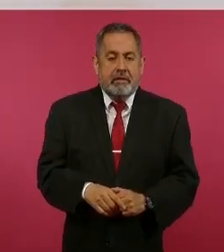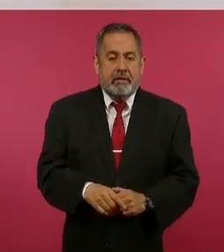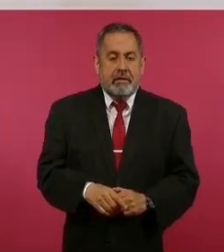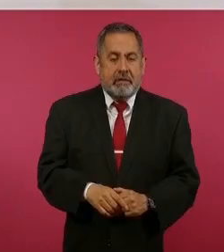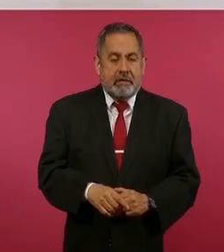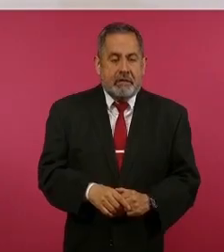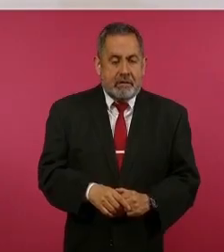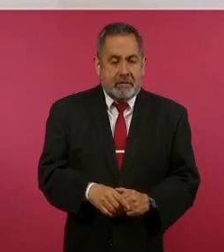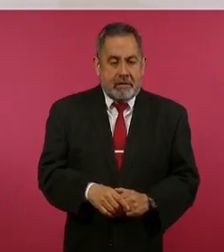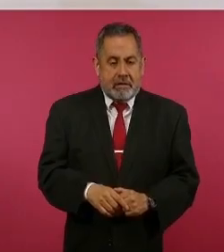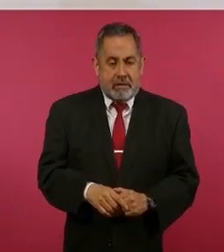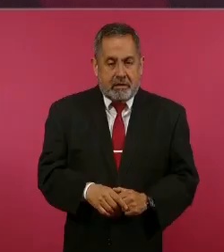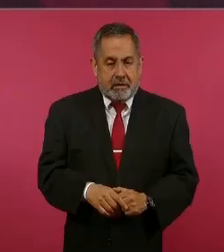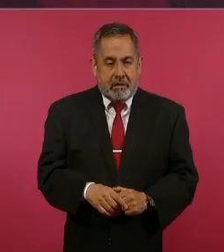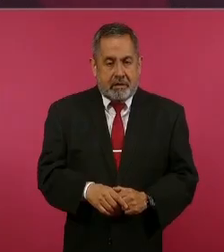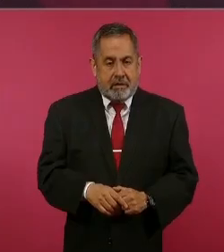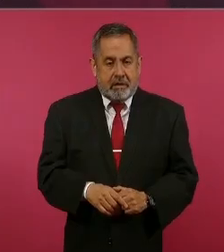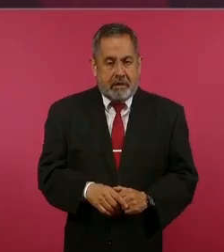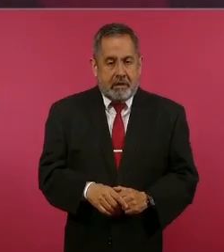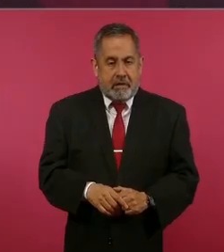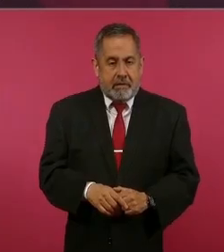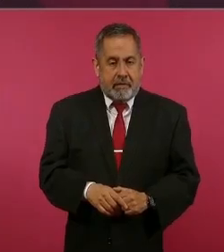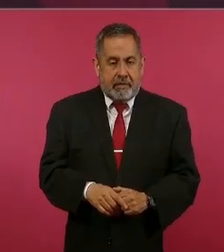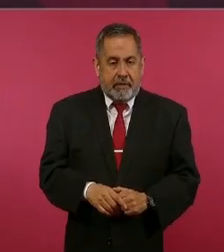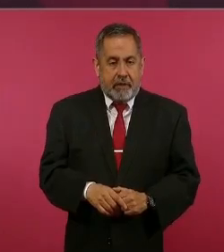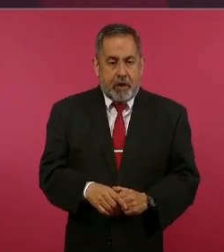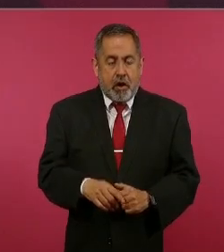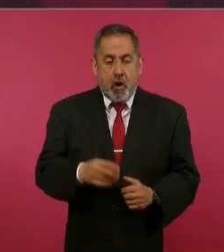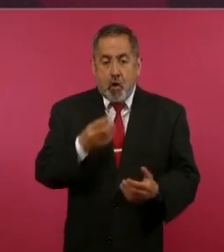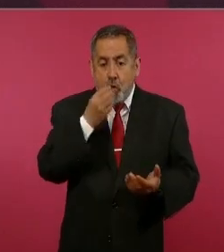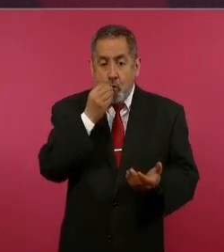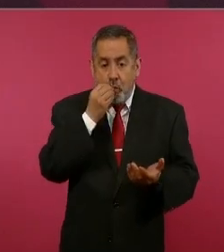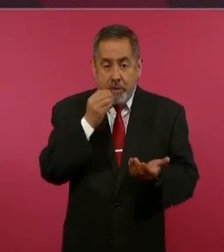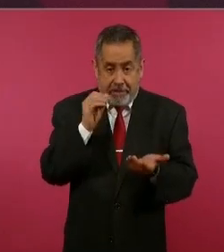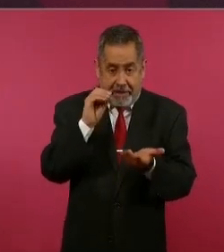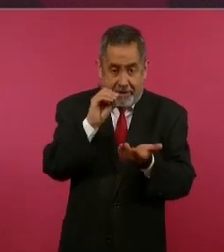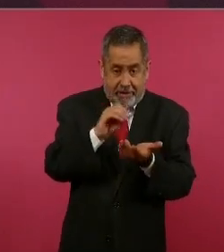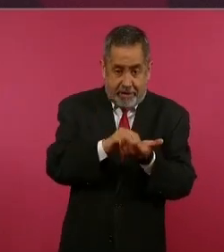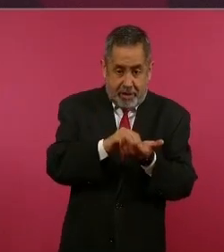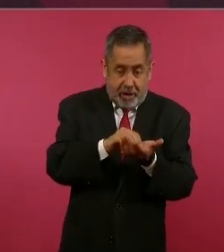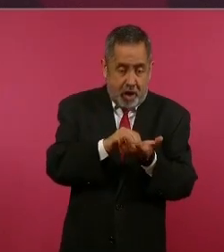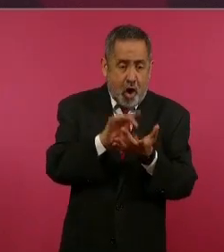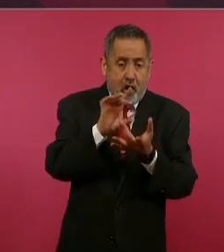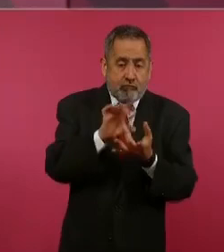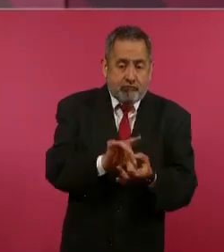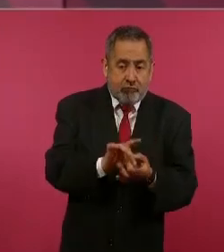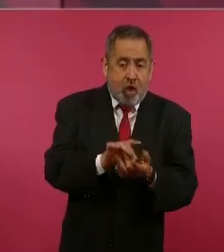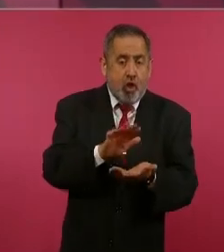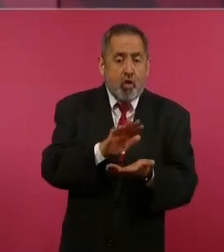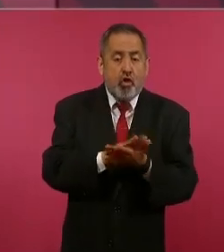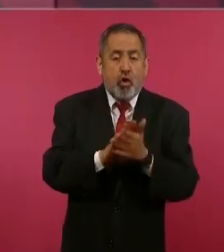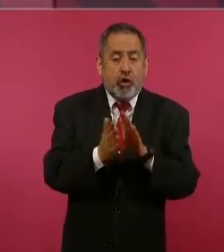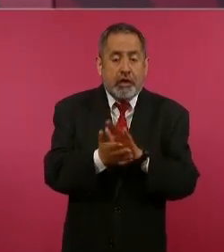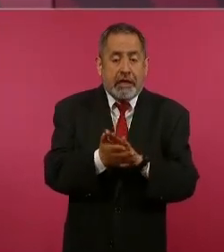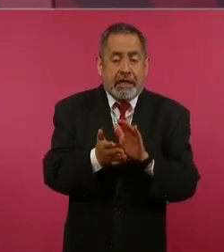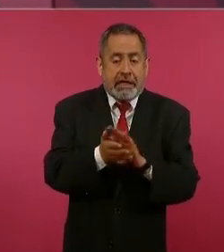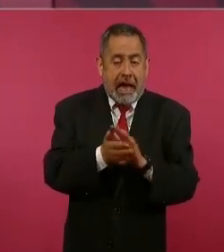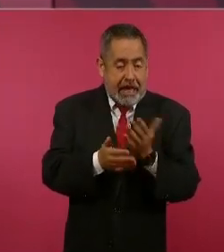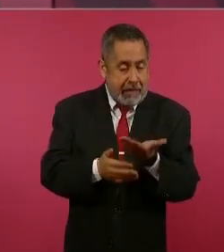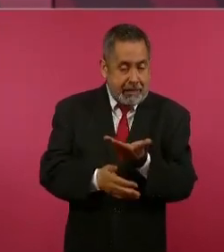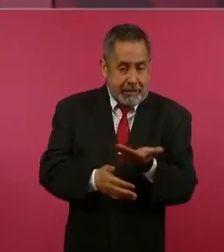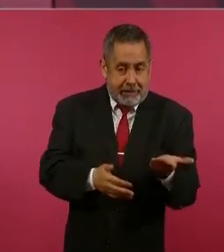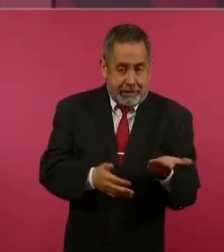por la gravedad el alimento se ajusta a la